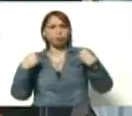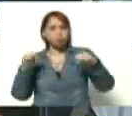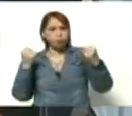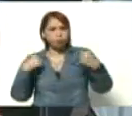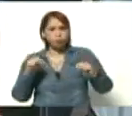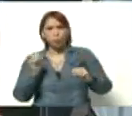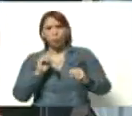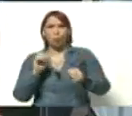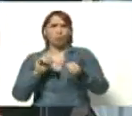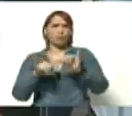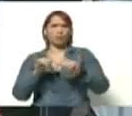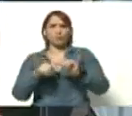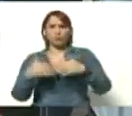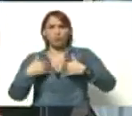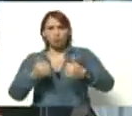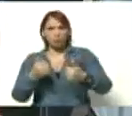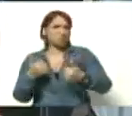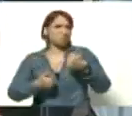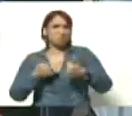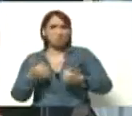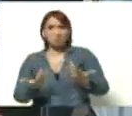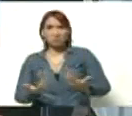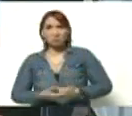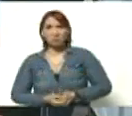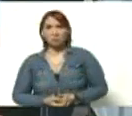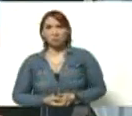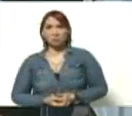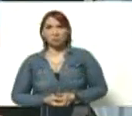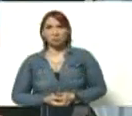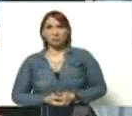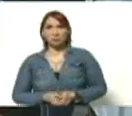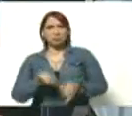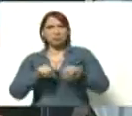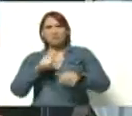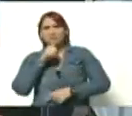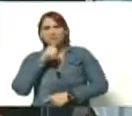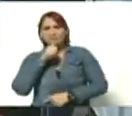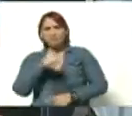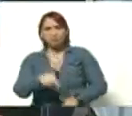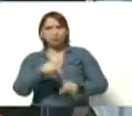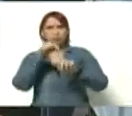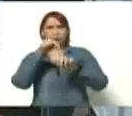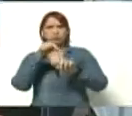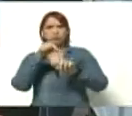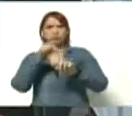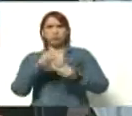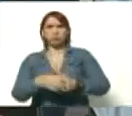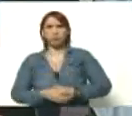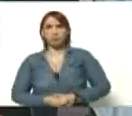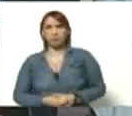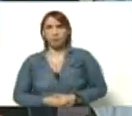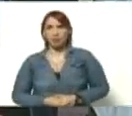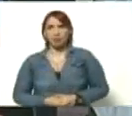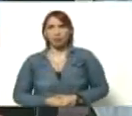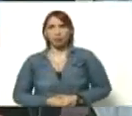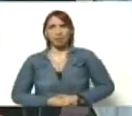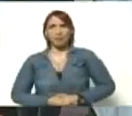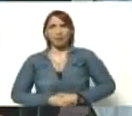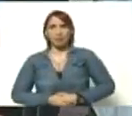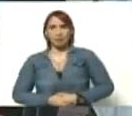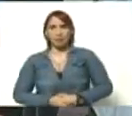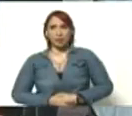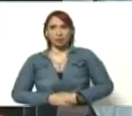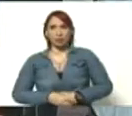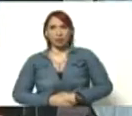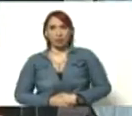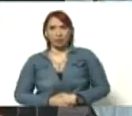ingenieros, bueno. Conseguimos un cúmulo de ingenieros, quienes se optaron por ingeniería en diversas ramas. Es decir,